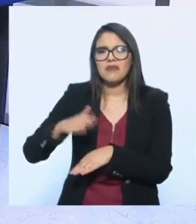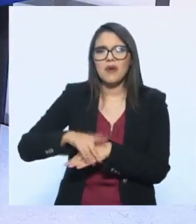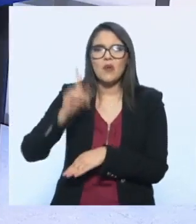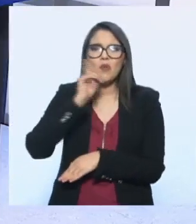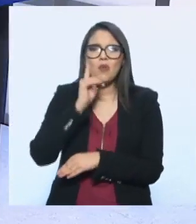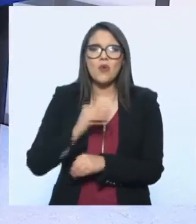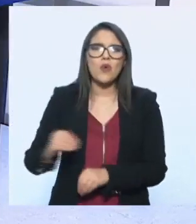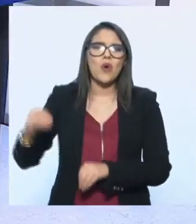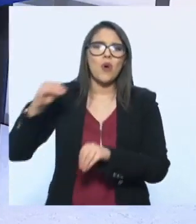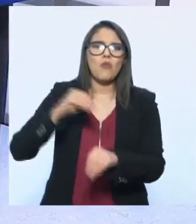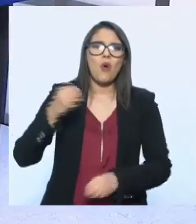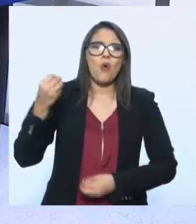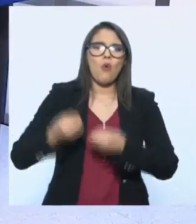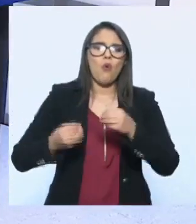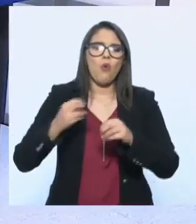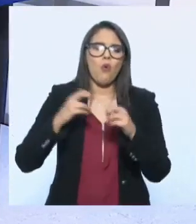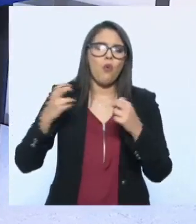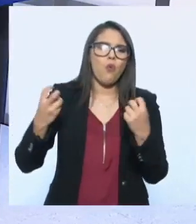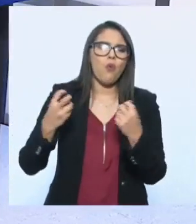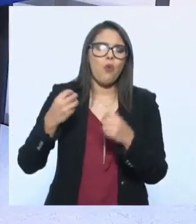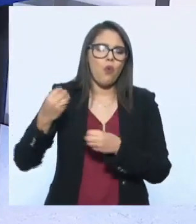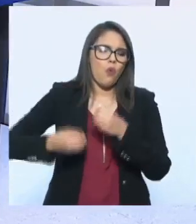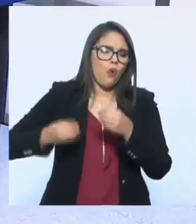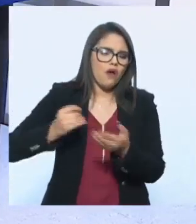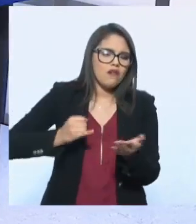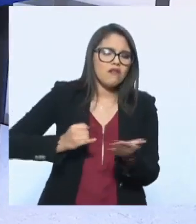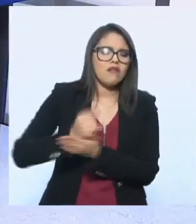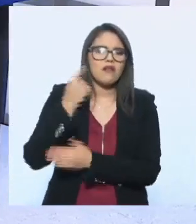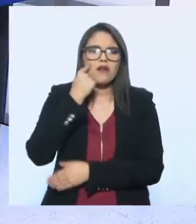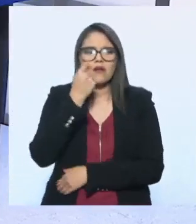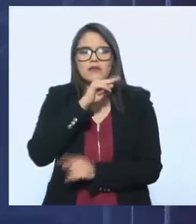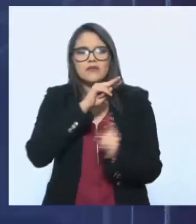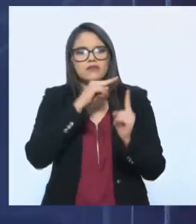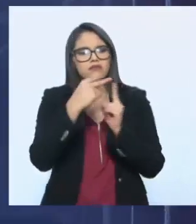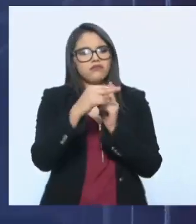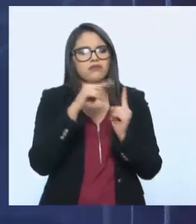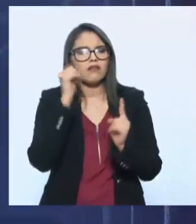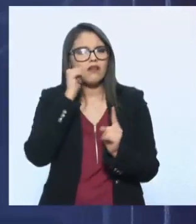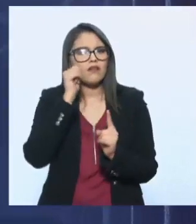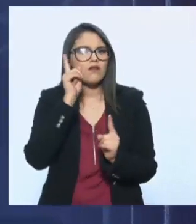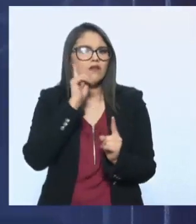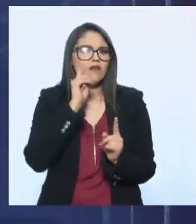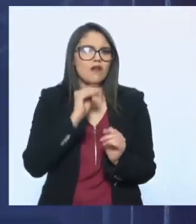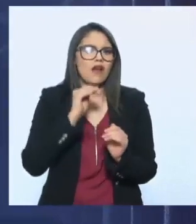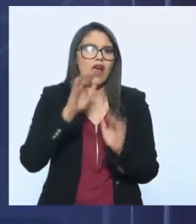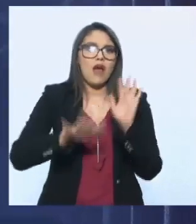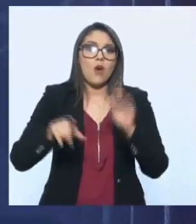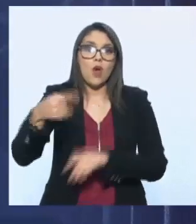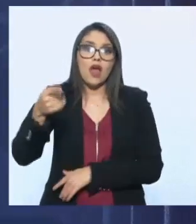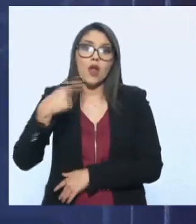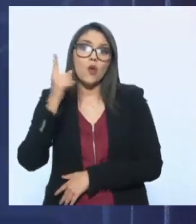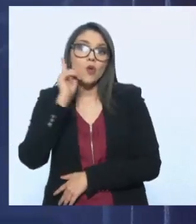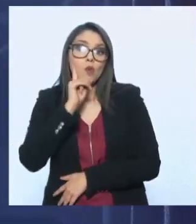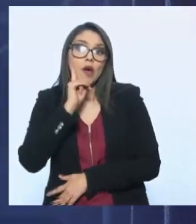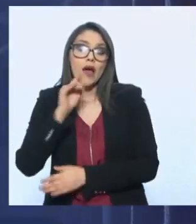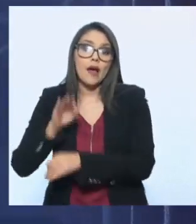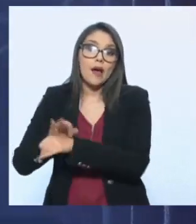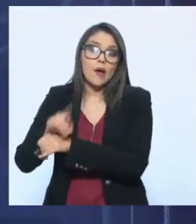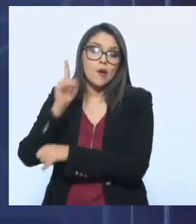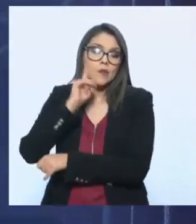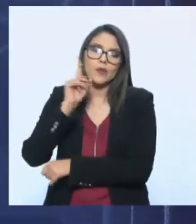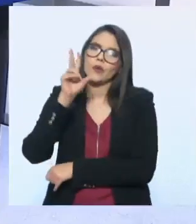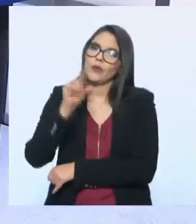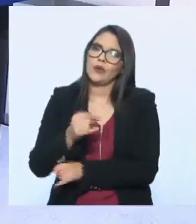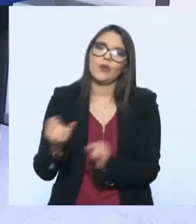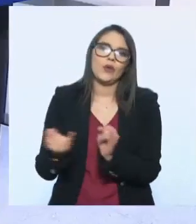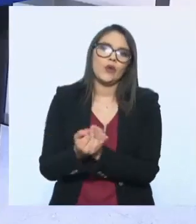juezas con un perfil y que tengan perspectiva de género, que sea ese perfil, porque no porque seas mujer pues vas a estar a favor de las mujeres. Así es. Hay Por eso mujeres